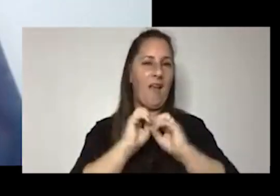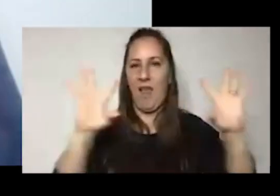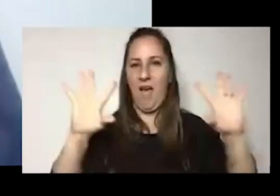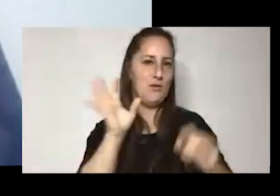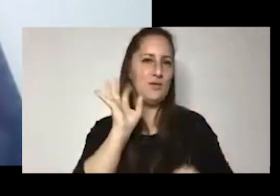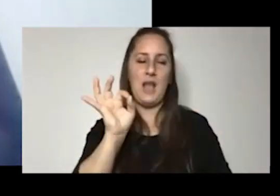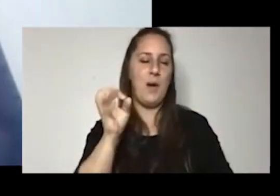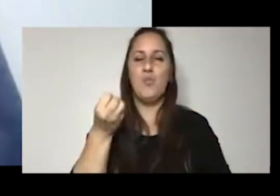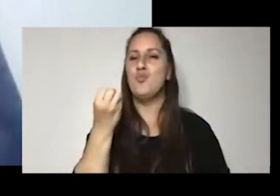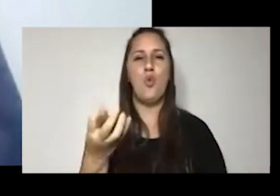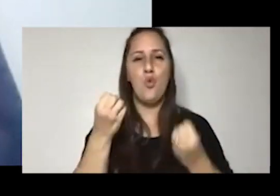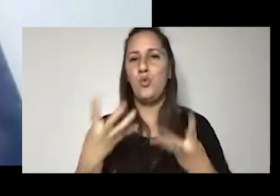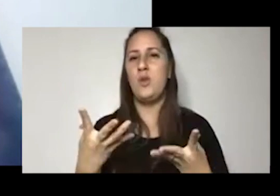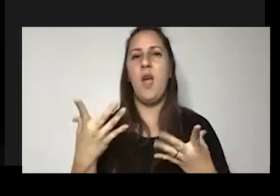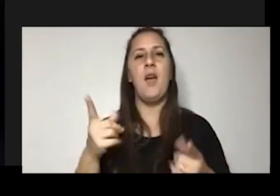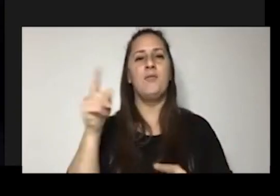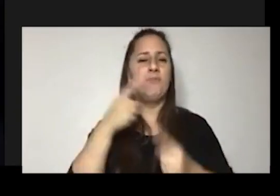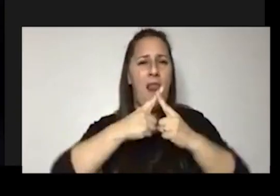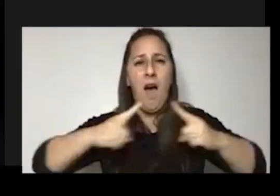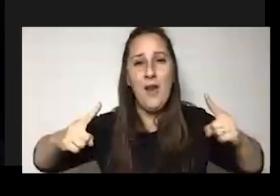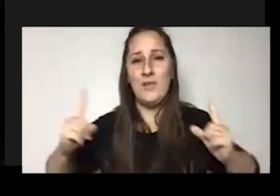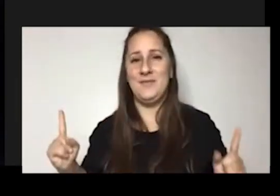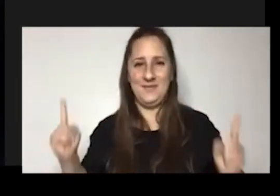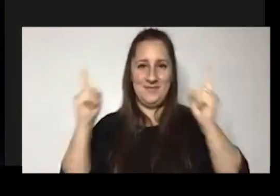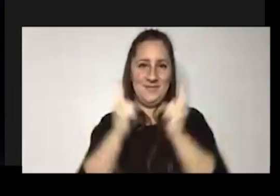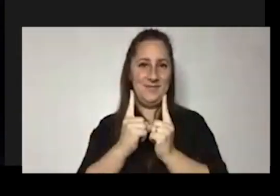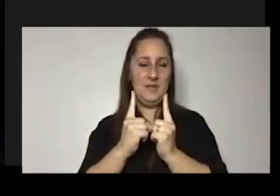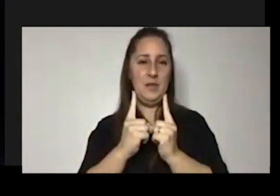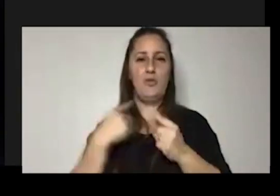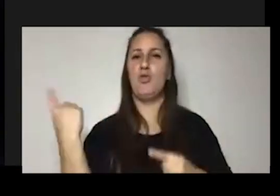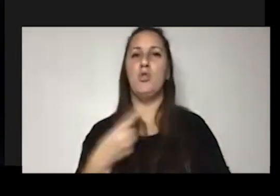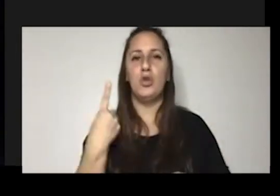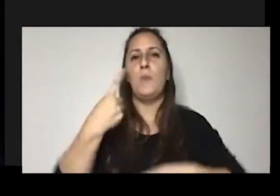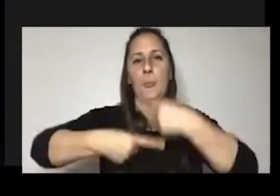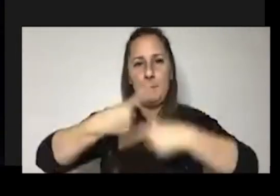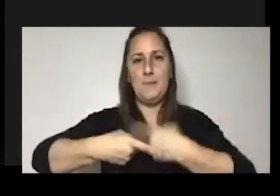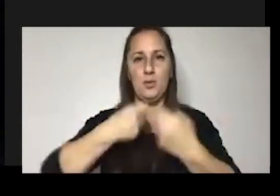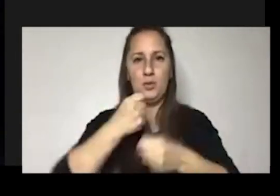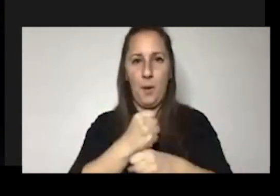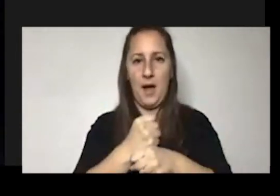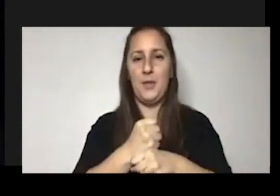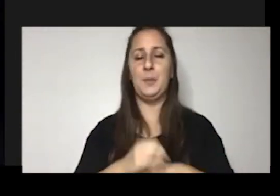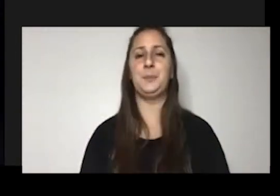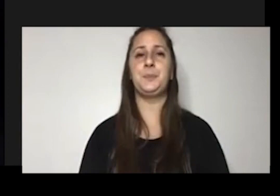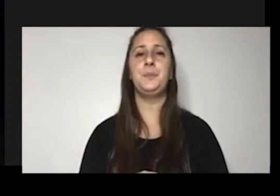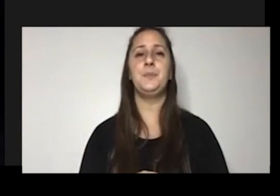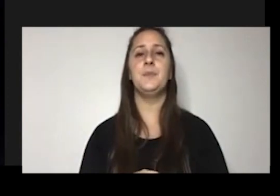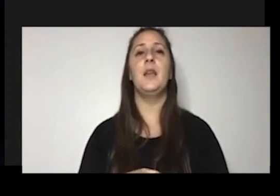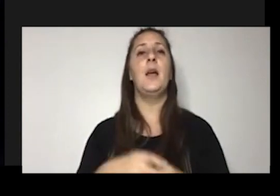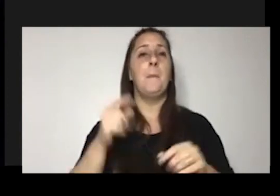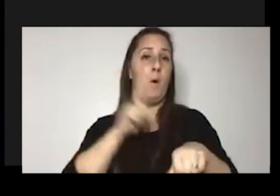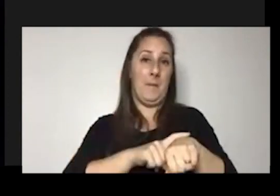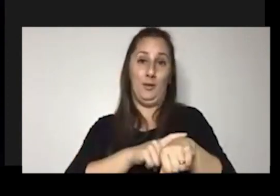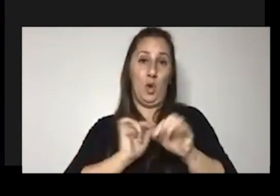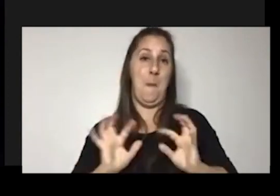logra sintetizar mucho de lo que nosotros venimos trabajando y de lo que César sobre todo ha trabajado en un contexto de pandemia, con un montón